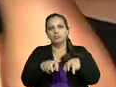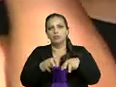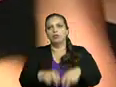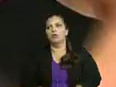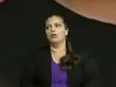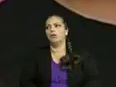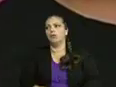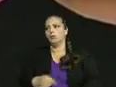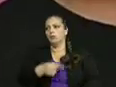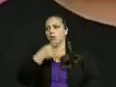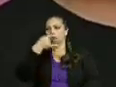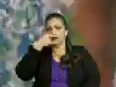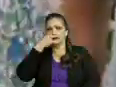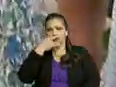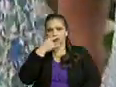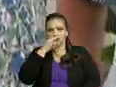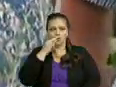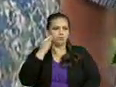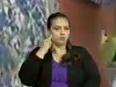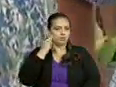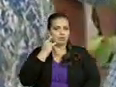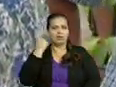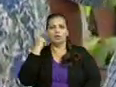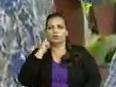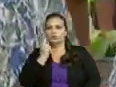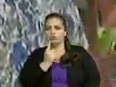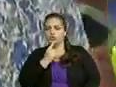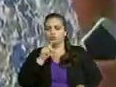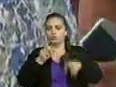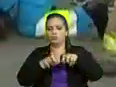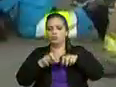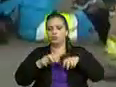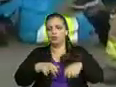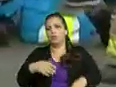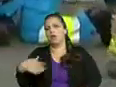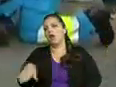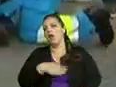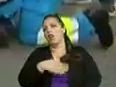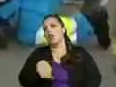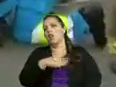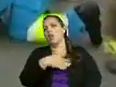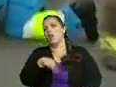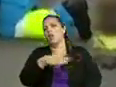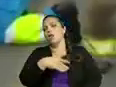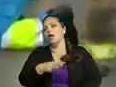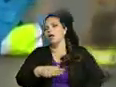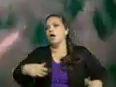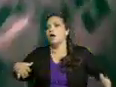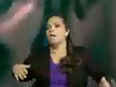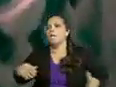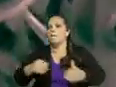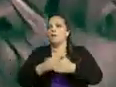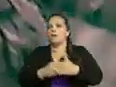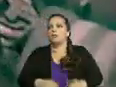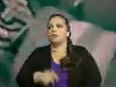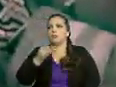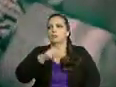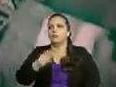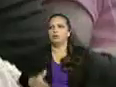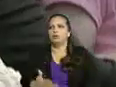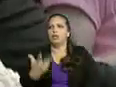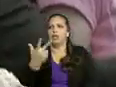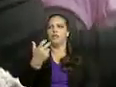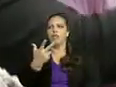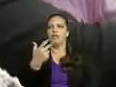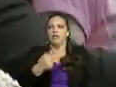que quedó en la cabeza de ella. Es el único deceso producto de este percance vial que además deja 13 personas heridas que están